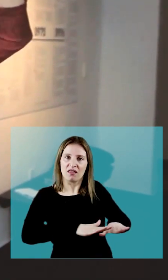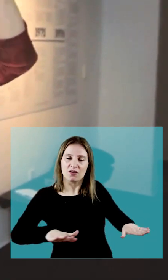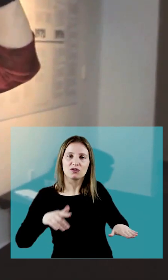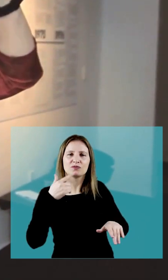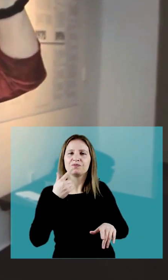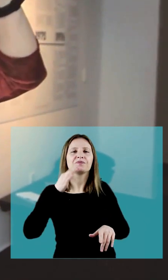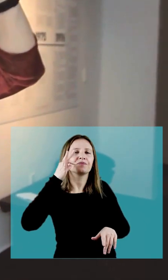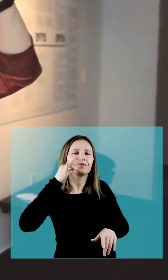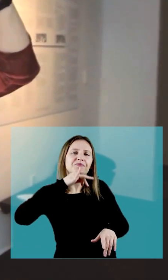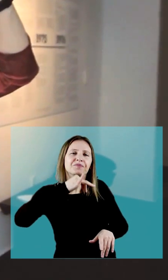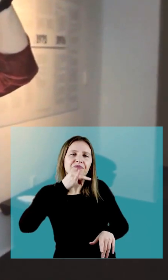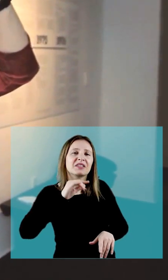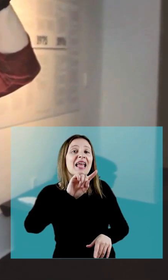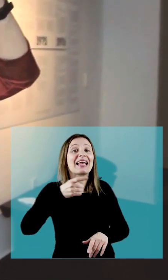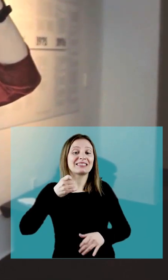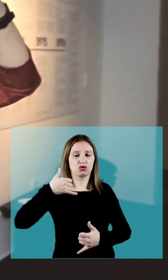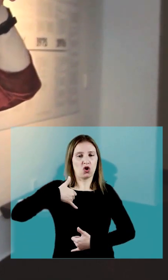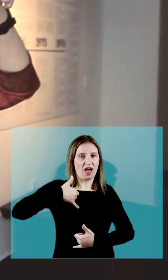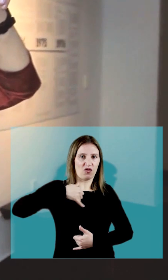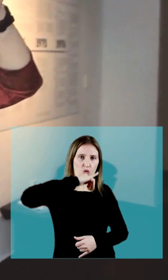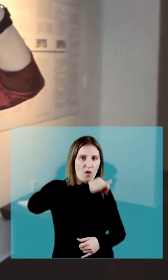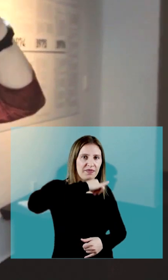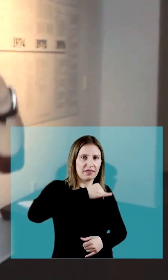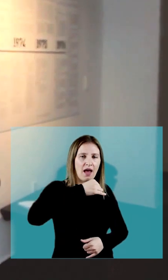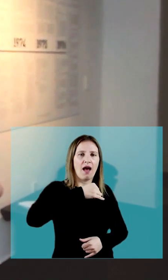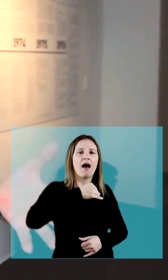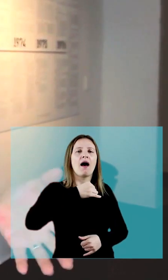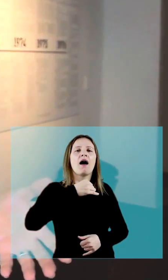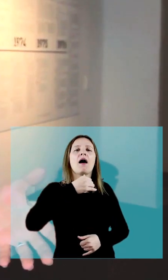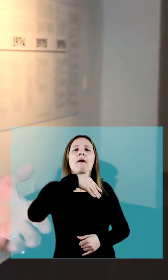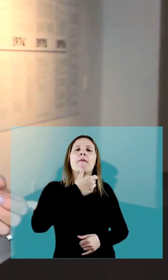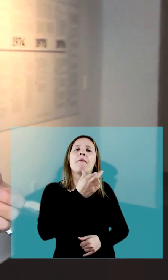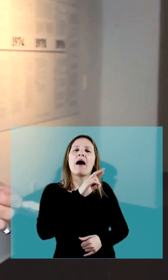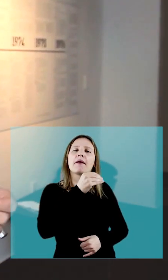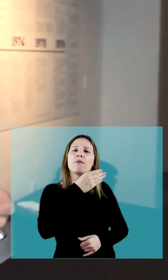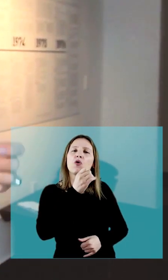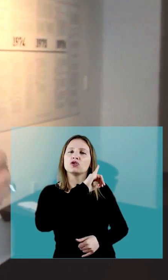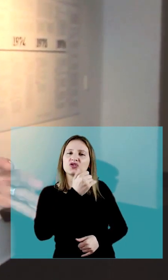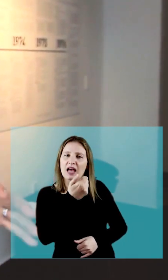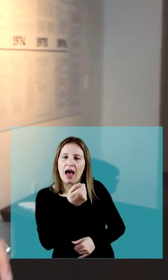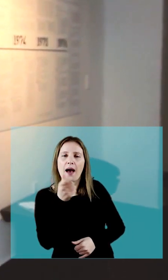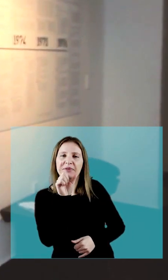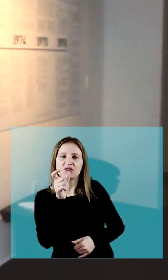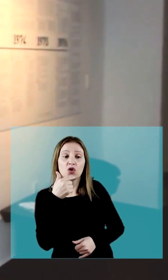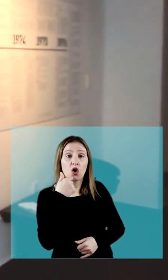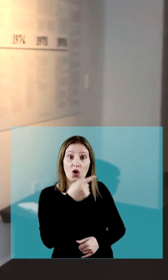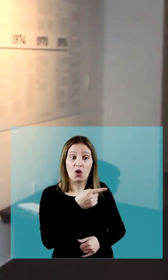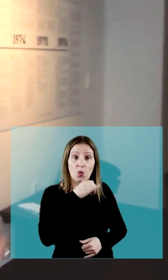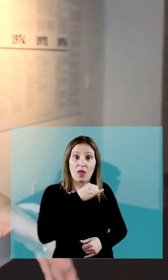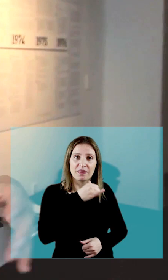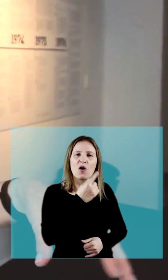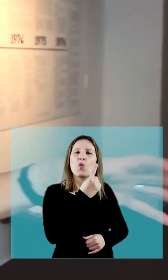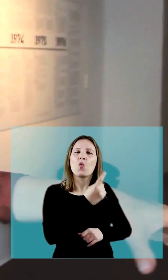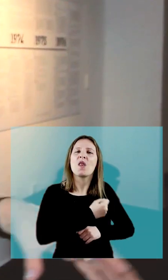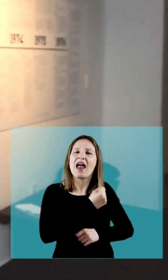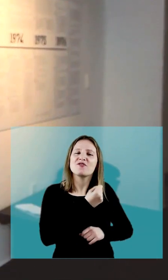ex soldado Julio César Barbosa, nos dice que Victoria, que tenía 1 año y medio, vivía un